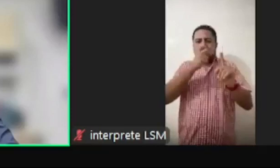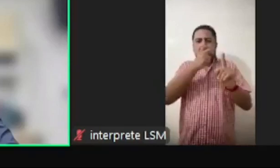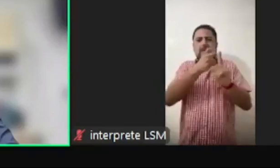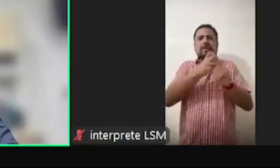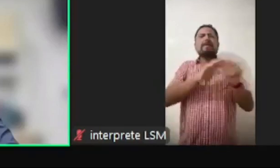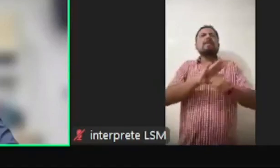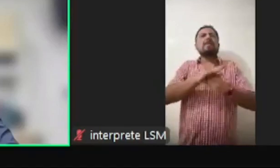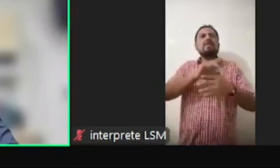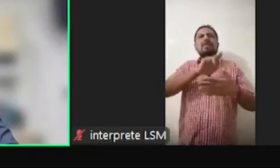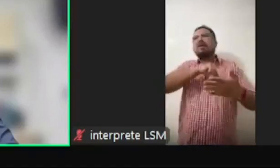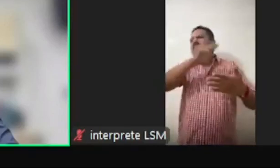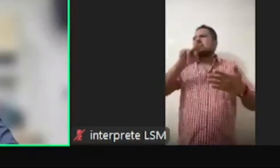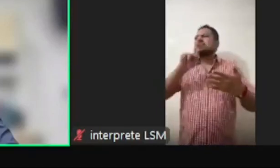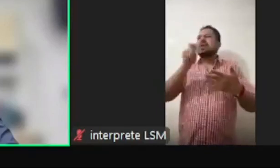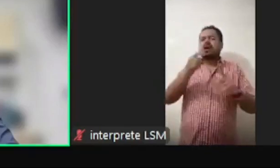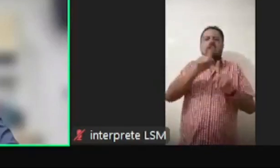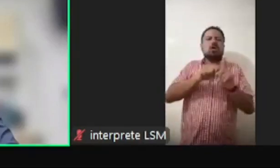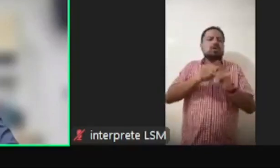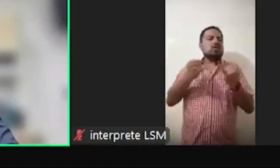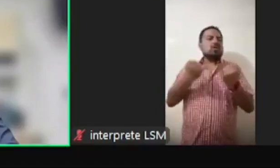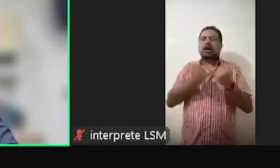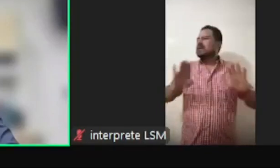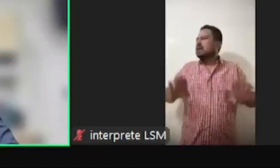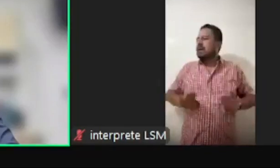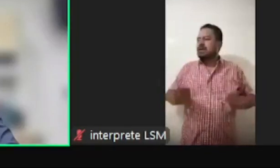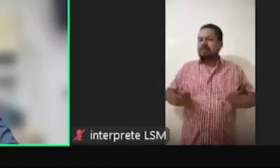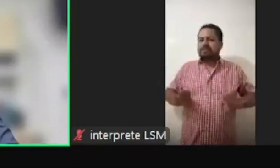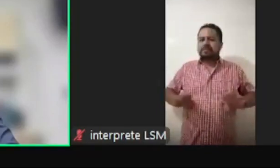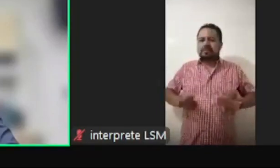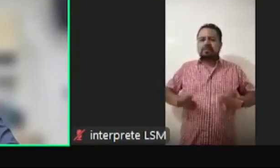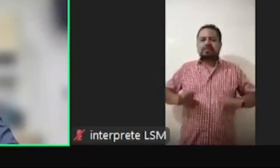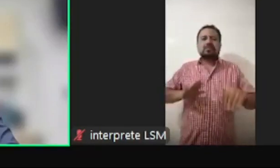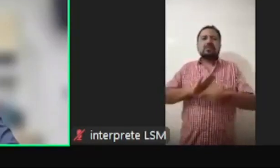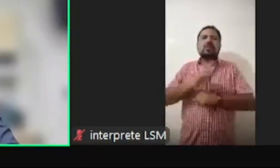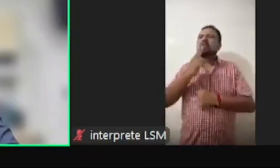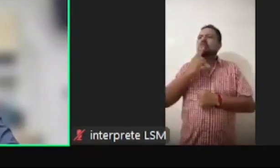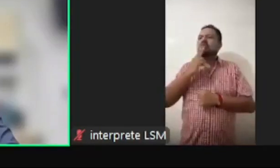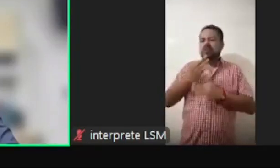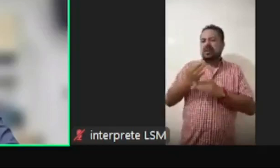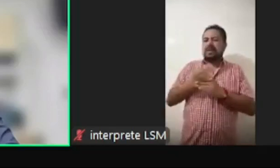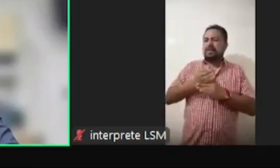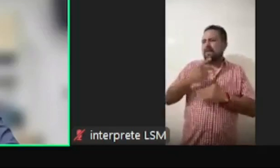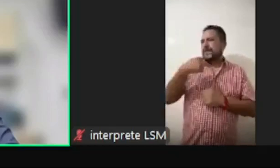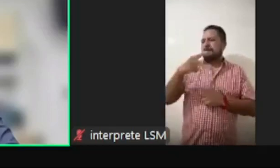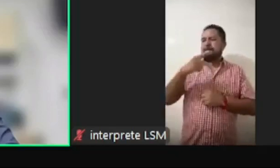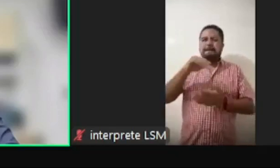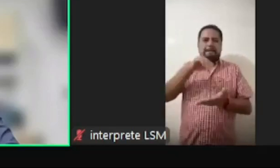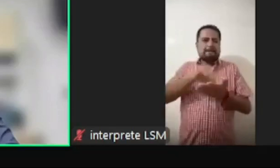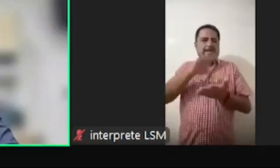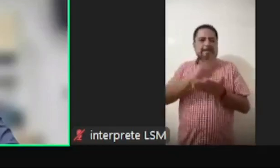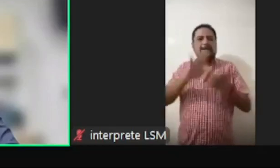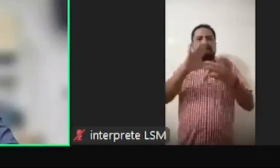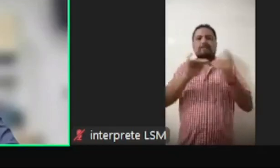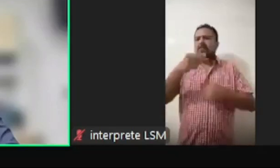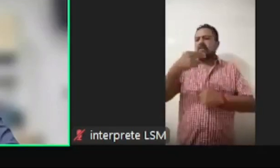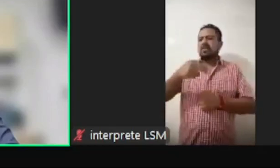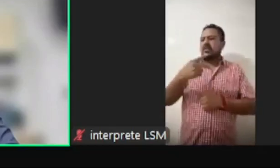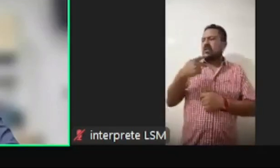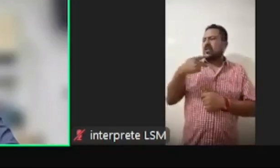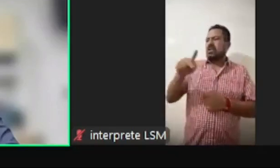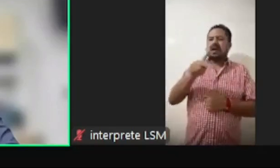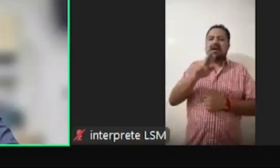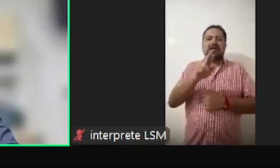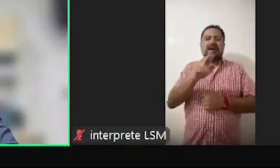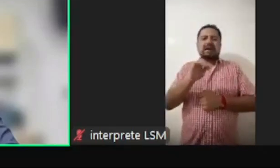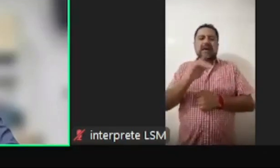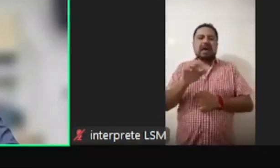denunciadas contienen colores similares a los que usa Morena y se establece la referencia de un nombre, Ricardo, y un apellido,